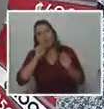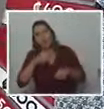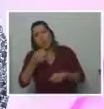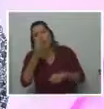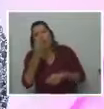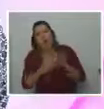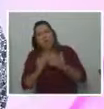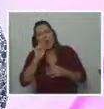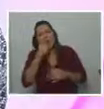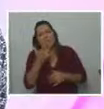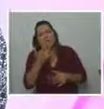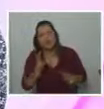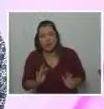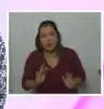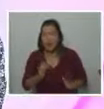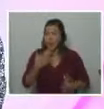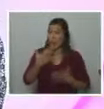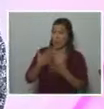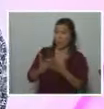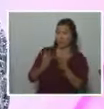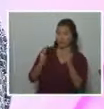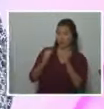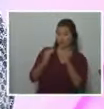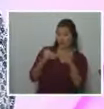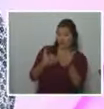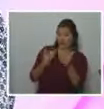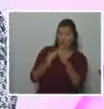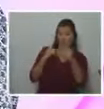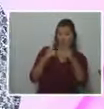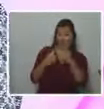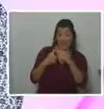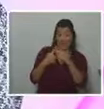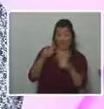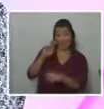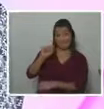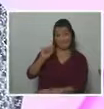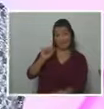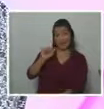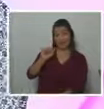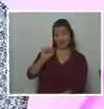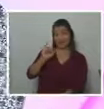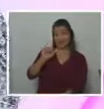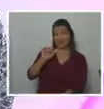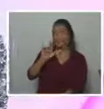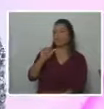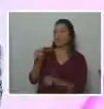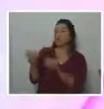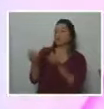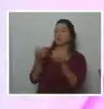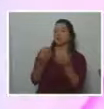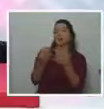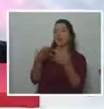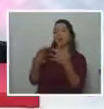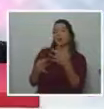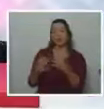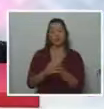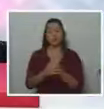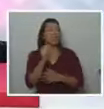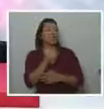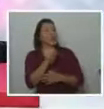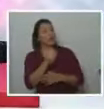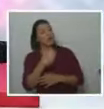algún pollito rico? Bueno, ahí por la Basílica hay bastantes ventas de pollo. ¿Me doy la vuelta por allá? Sí. ¿Me doy la vuelta por allá? Y una vez pasa ahí donde